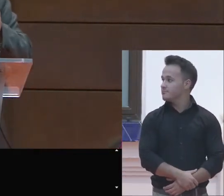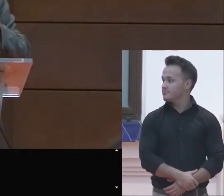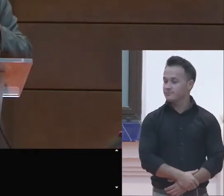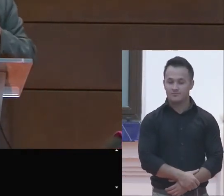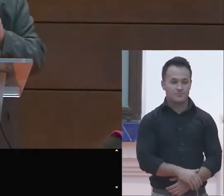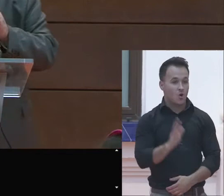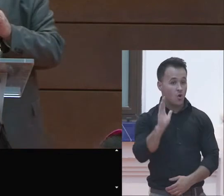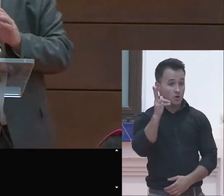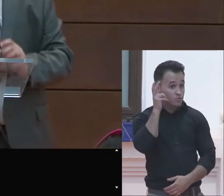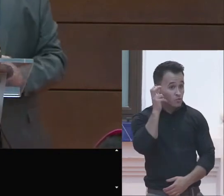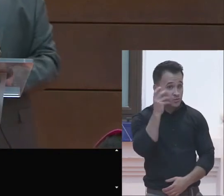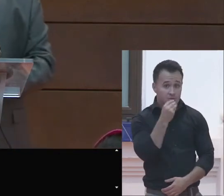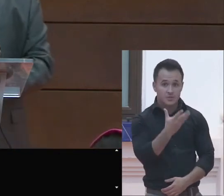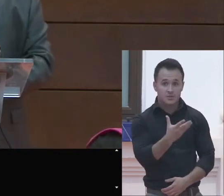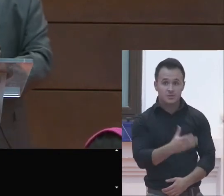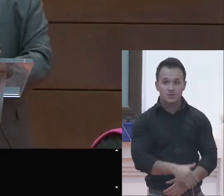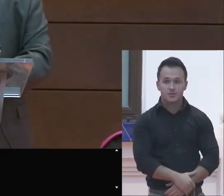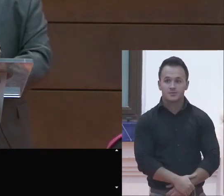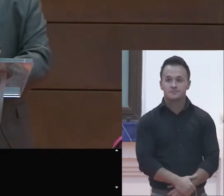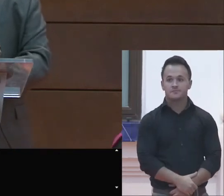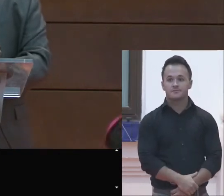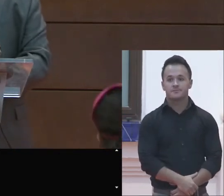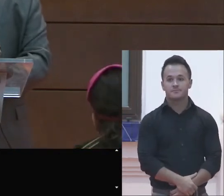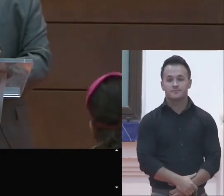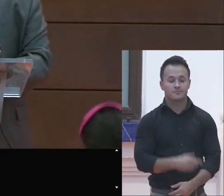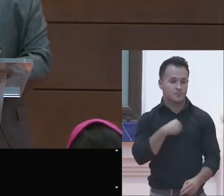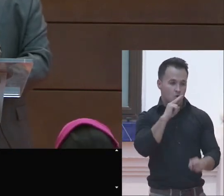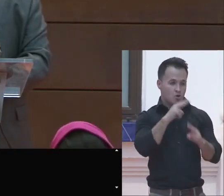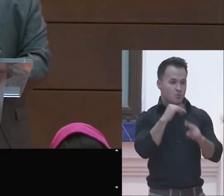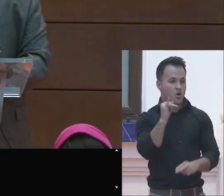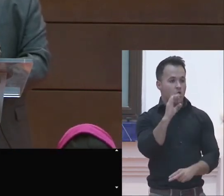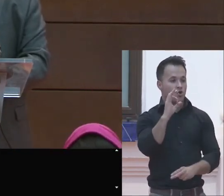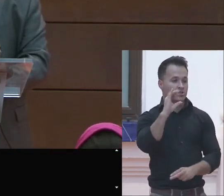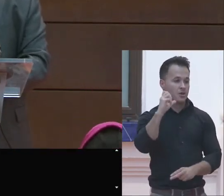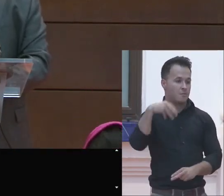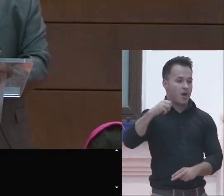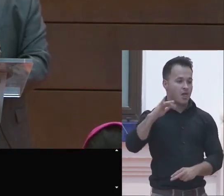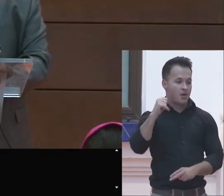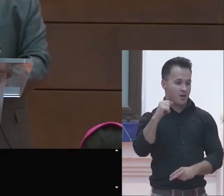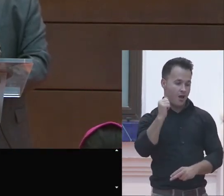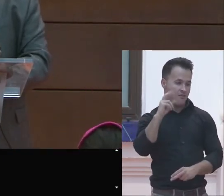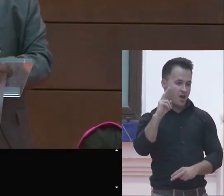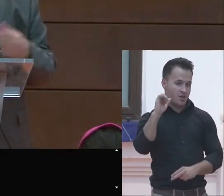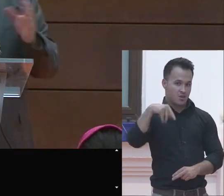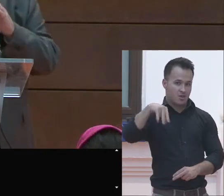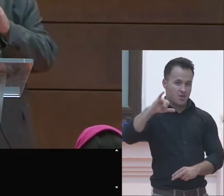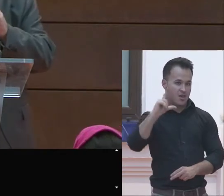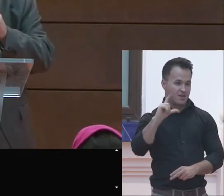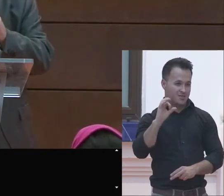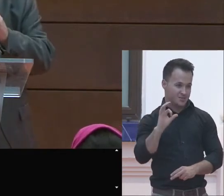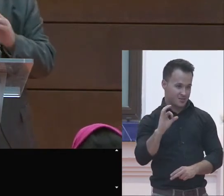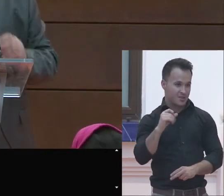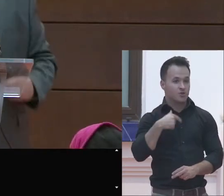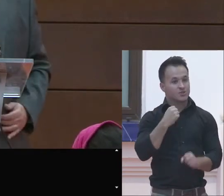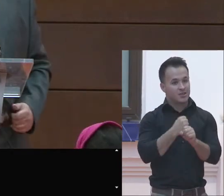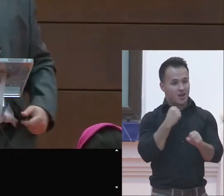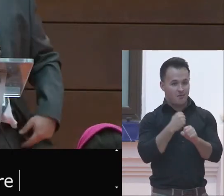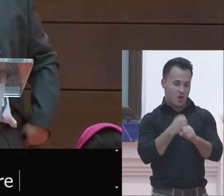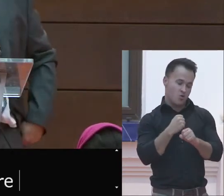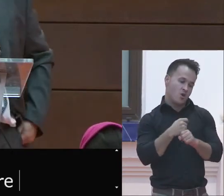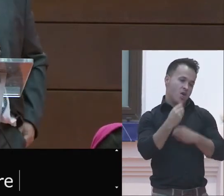Hola, no sé si me oís. Mi nombre es José María Cabanillas y trabajo en una empresa llamada Atos y os vengo a contar una película